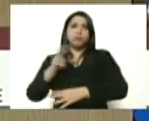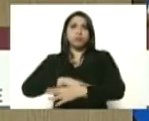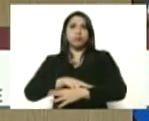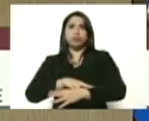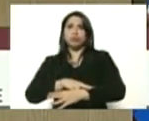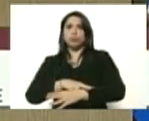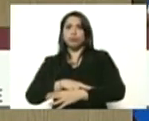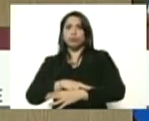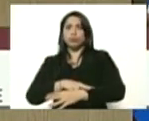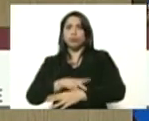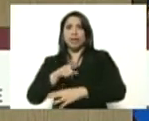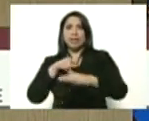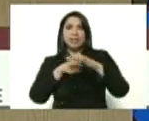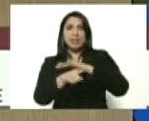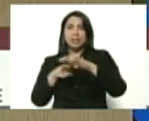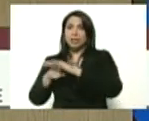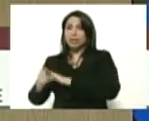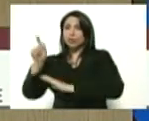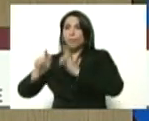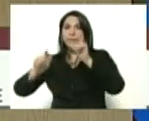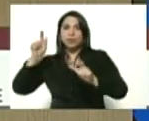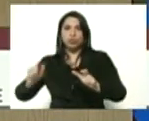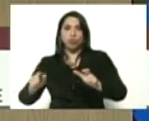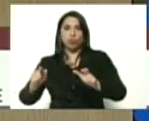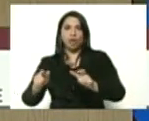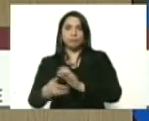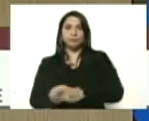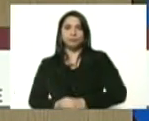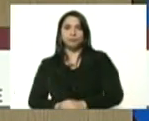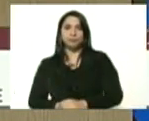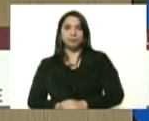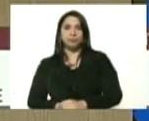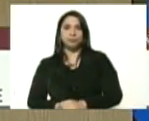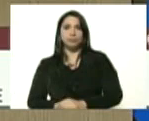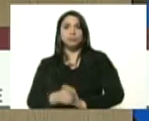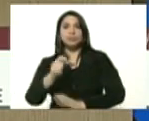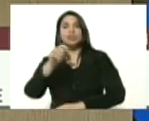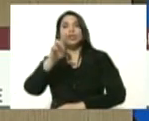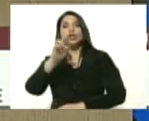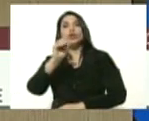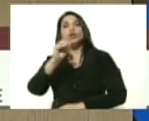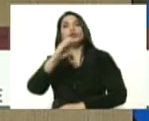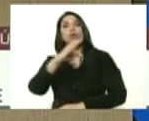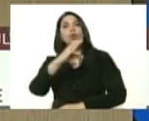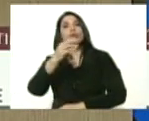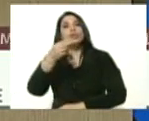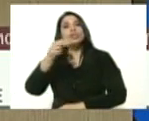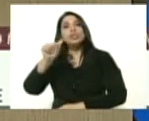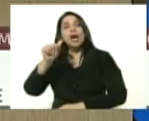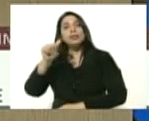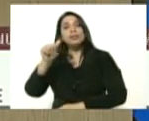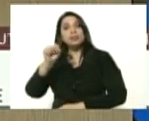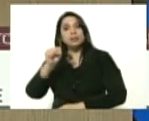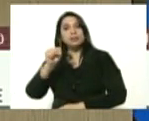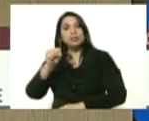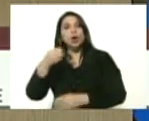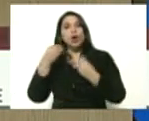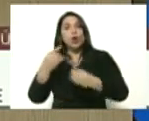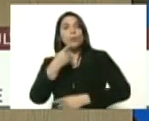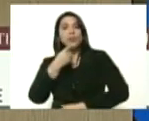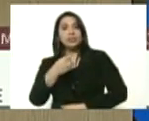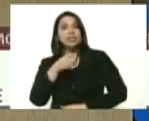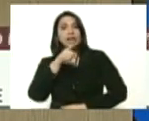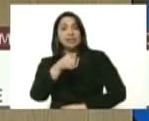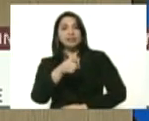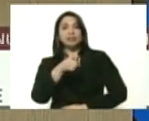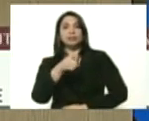que es el ingreso de personas a través de las trochas. Como le decía, tenemos estos